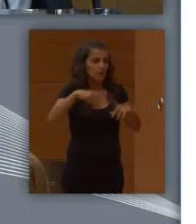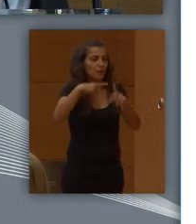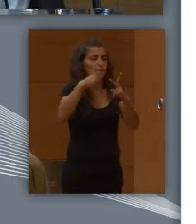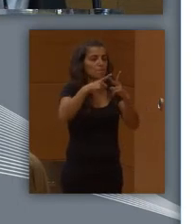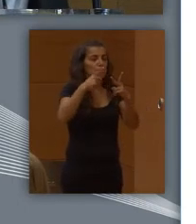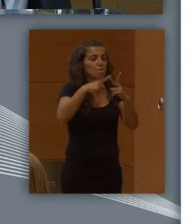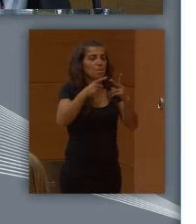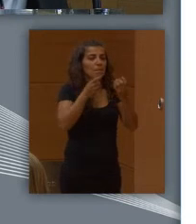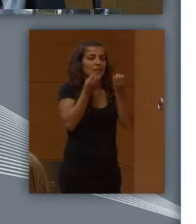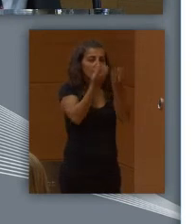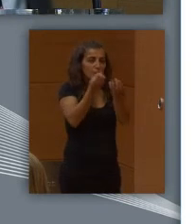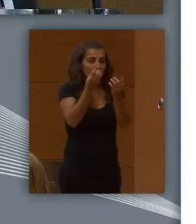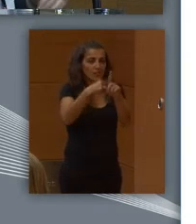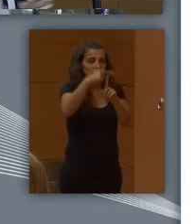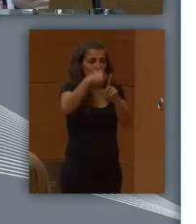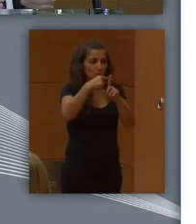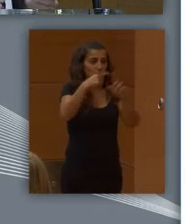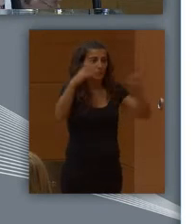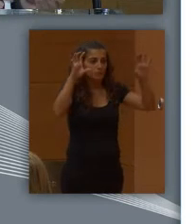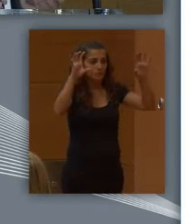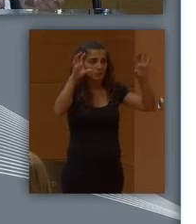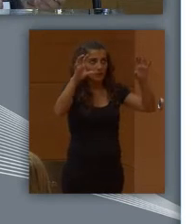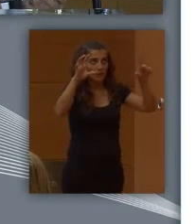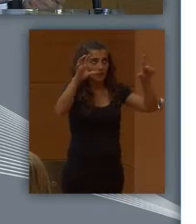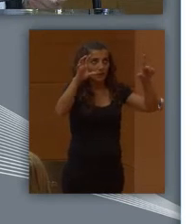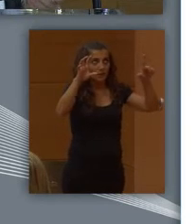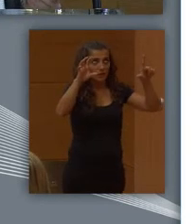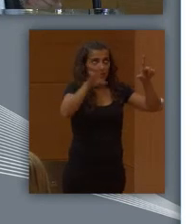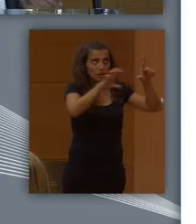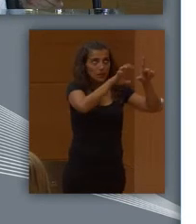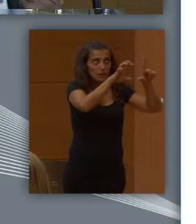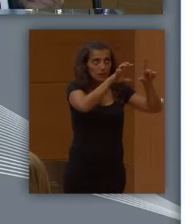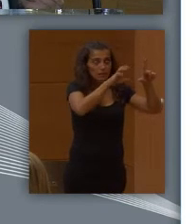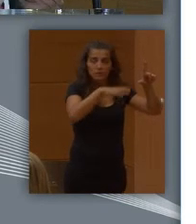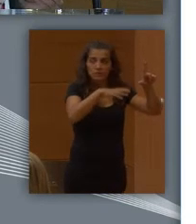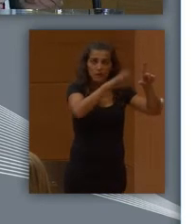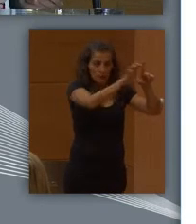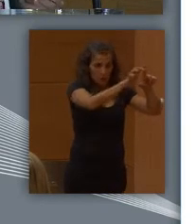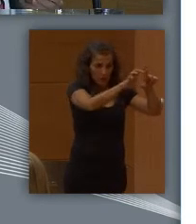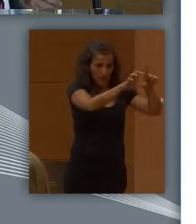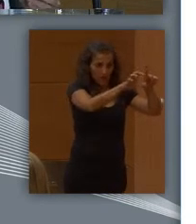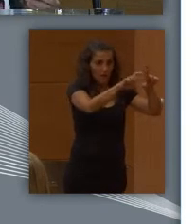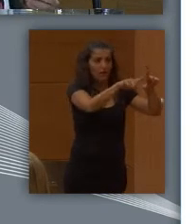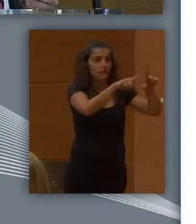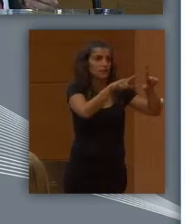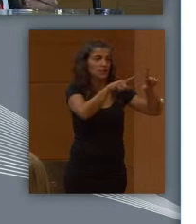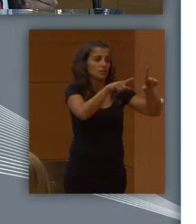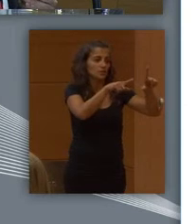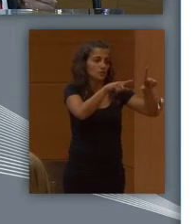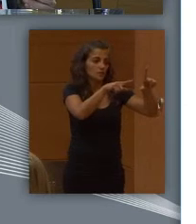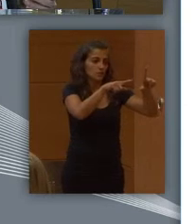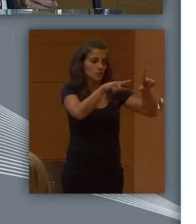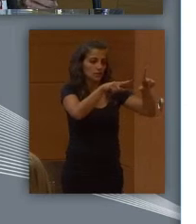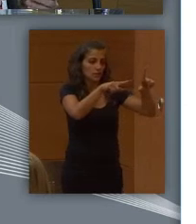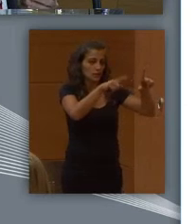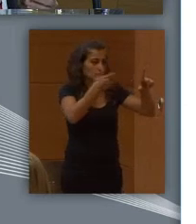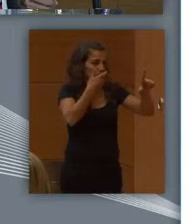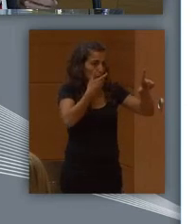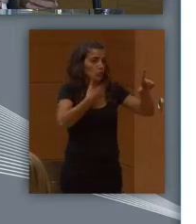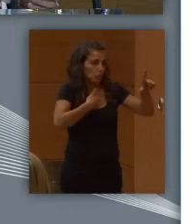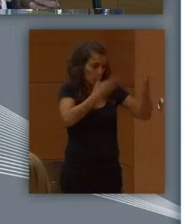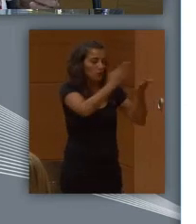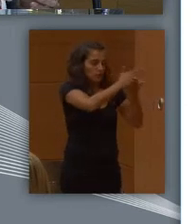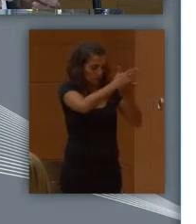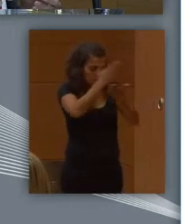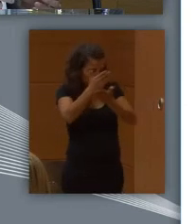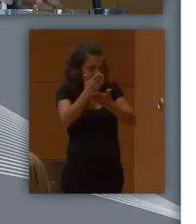notificaciones, la parte de abajo a la izquierda, son segmentables, es decir, yo puedo segmentar por estación,